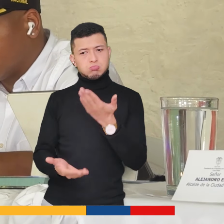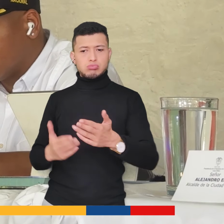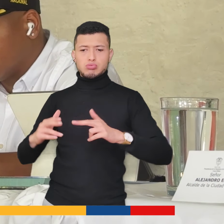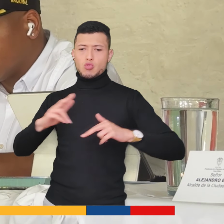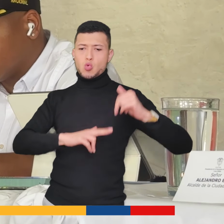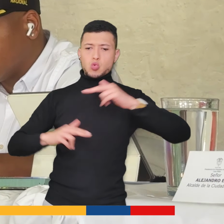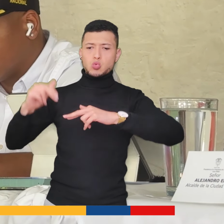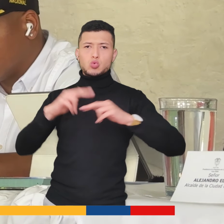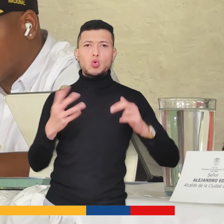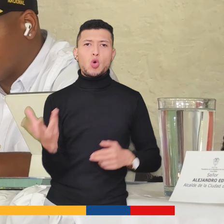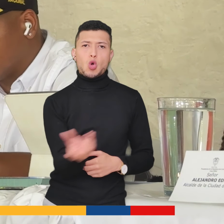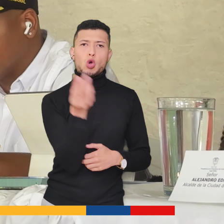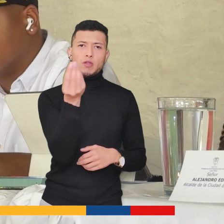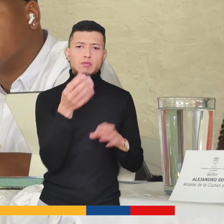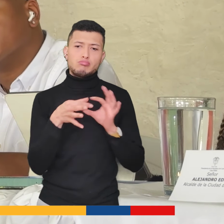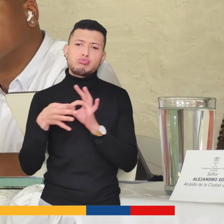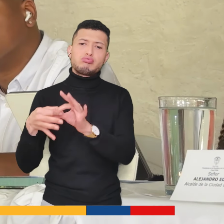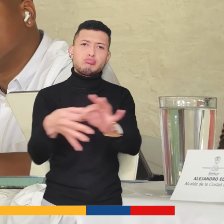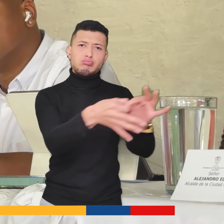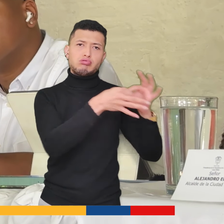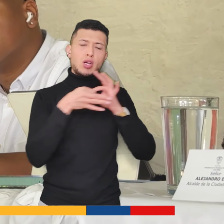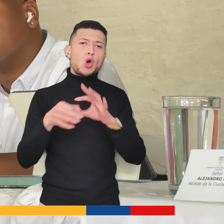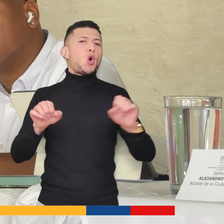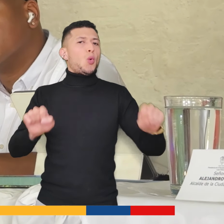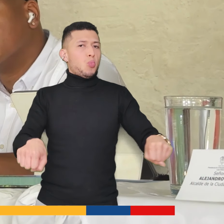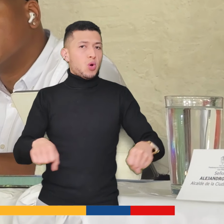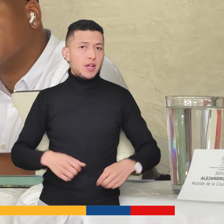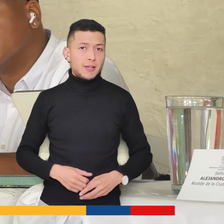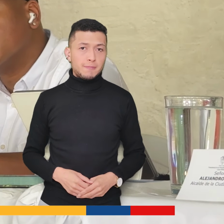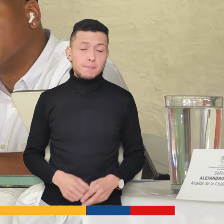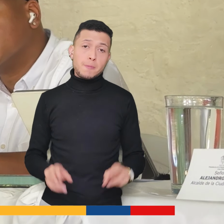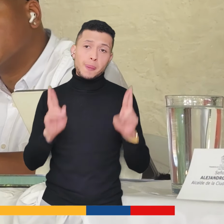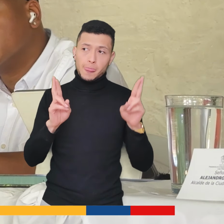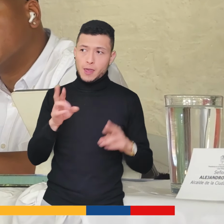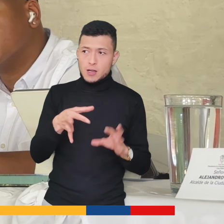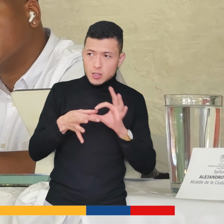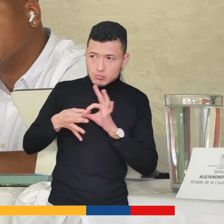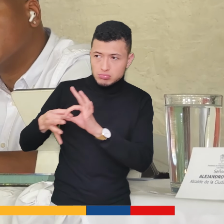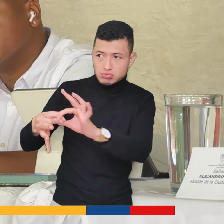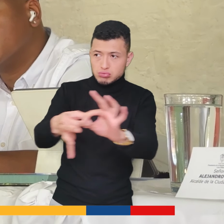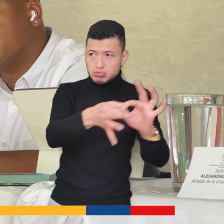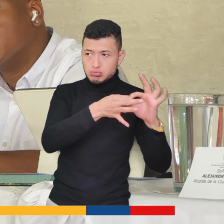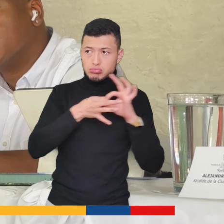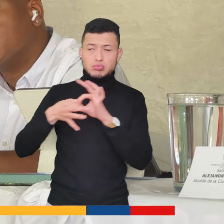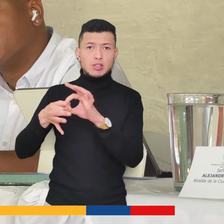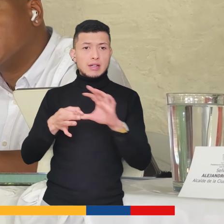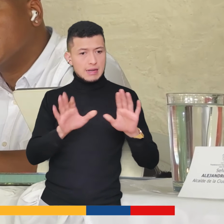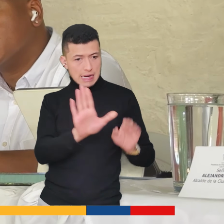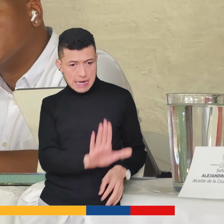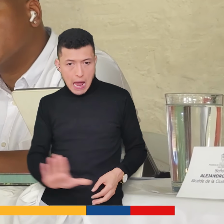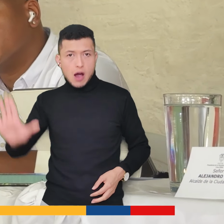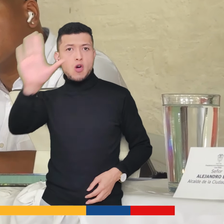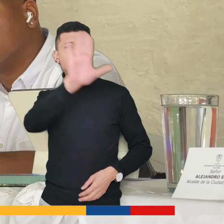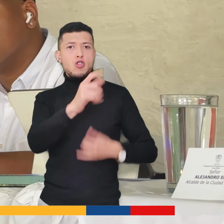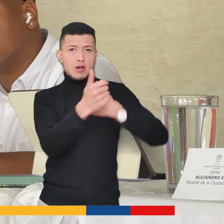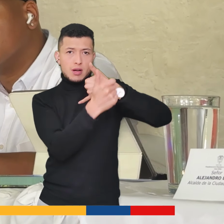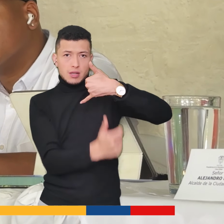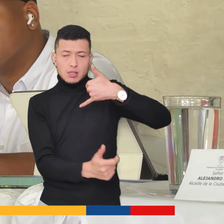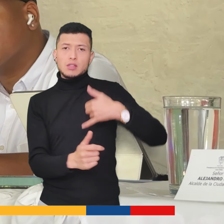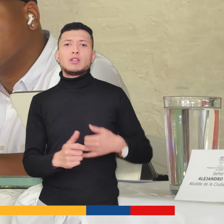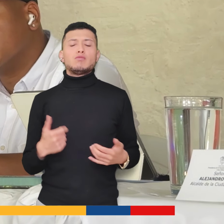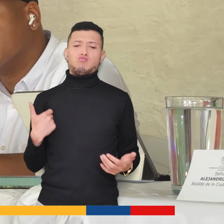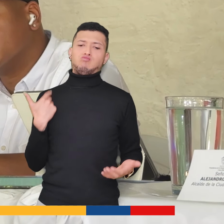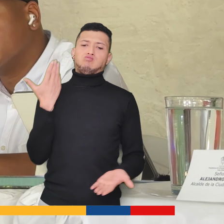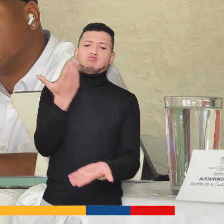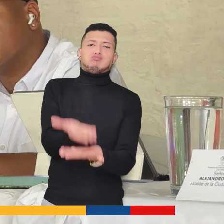manera colectiva juntos y que podamos juntos, como una región, plantear